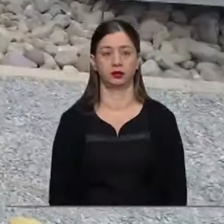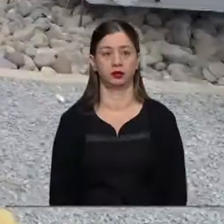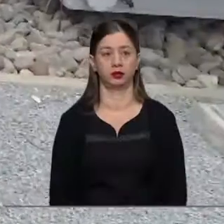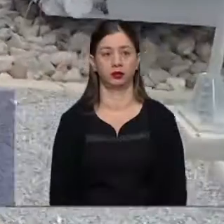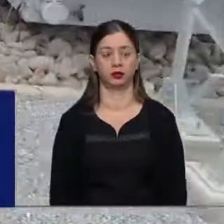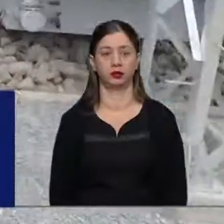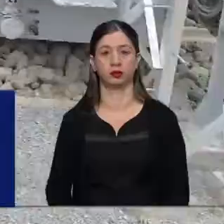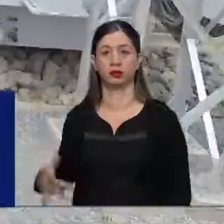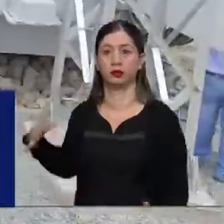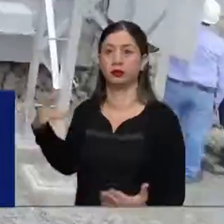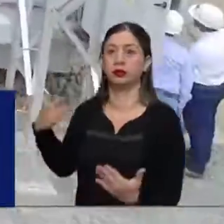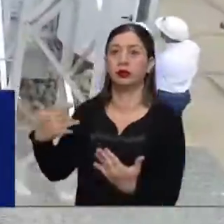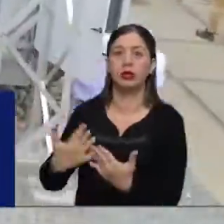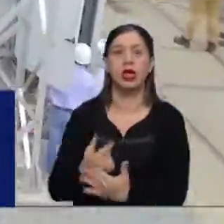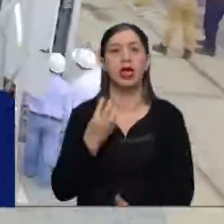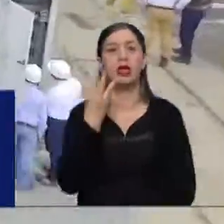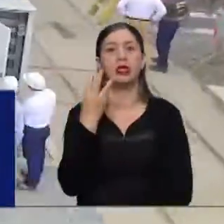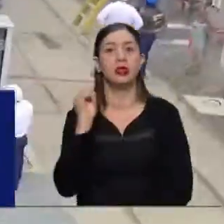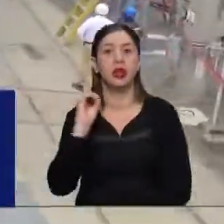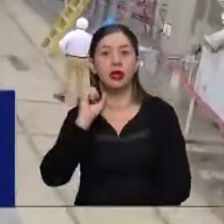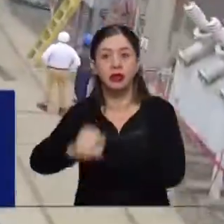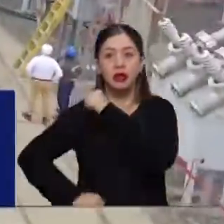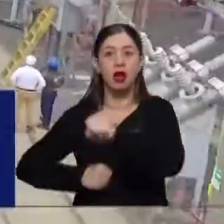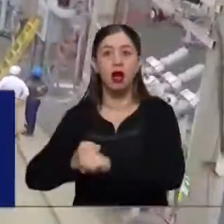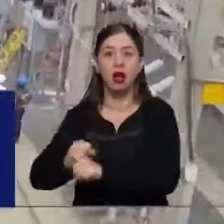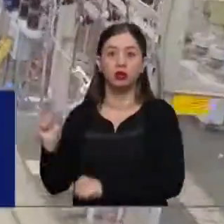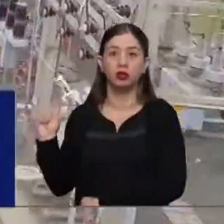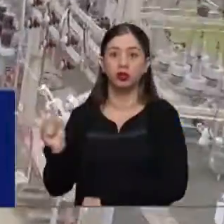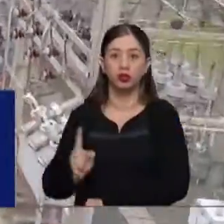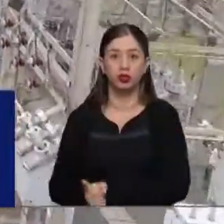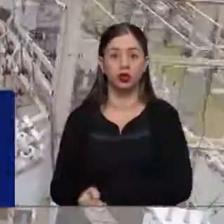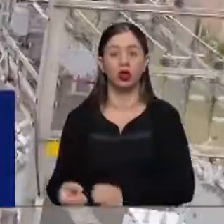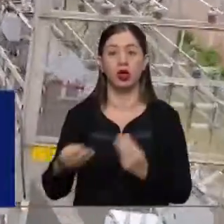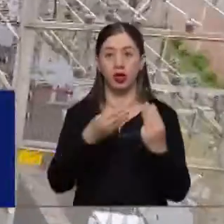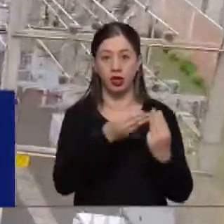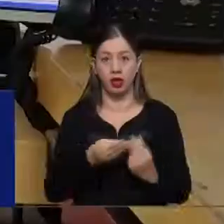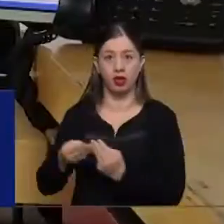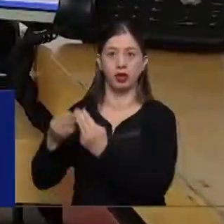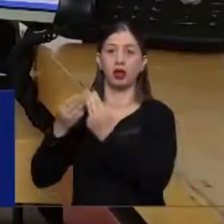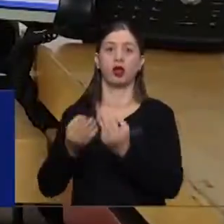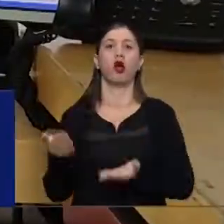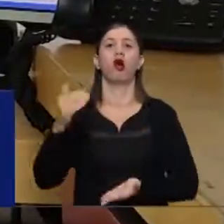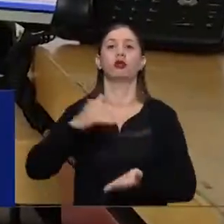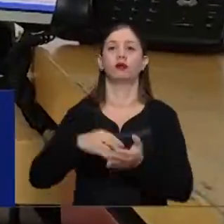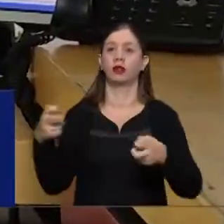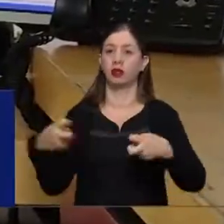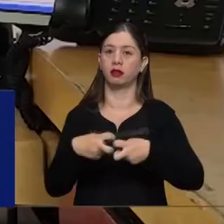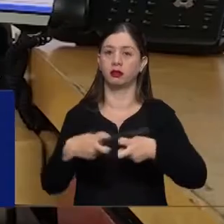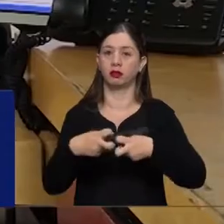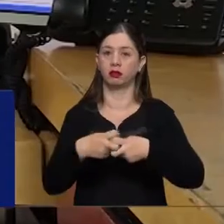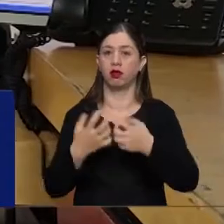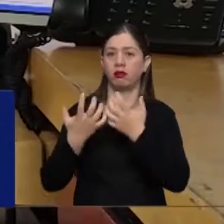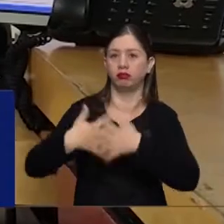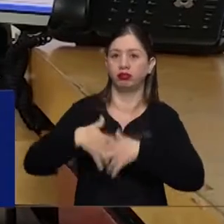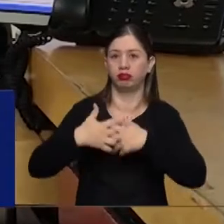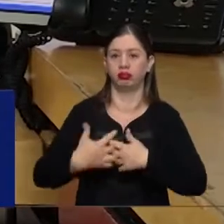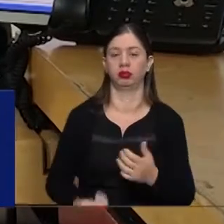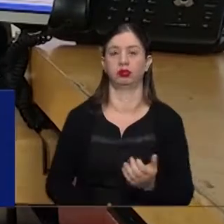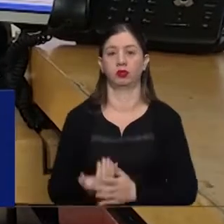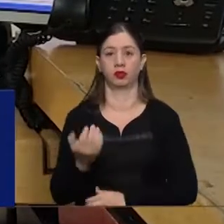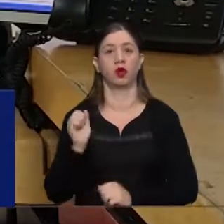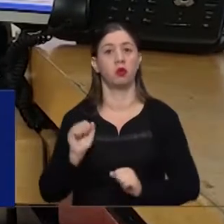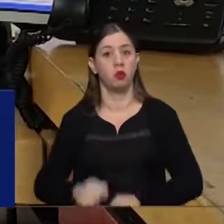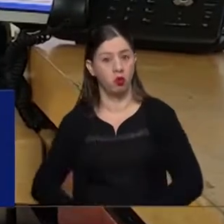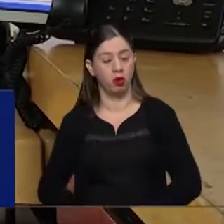Luego de casi 30 años, Empresas Municipales de Cali podría volver al negocio de la generación de energía. La posible participación de la